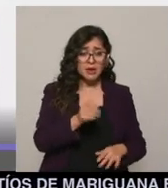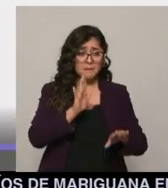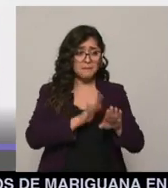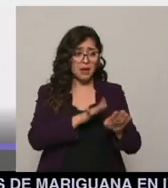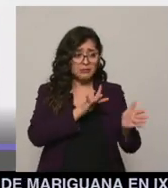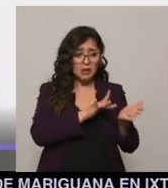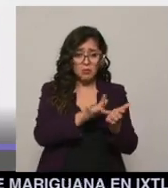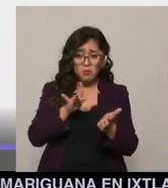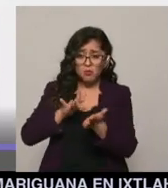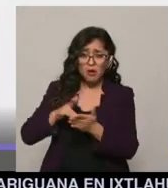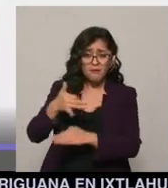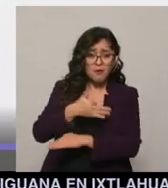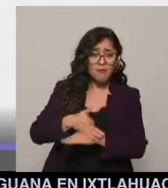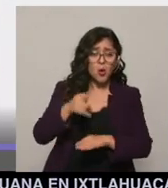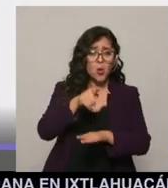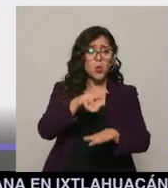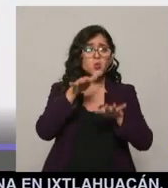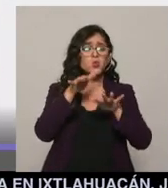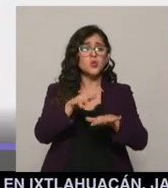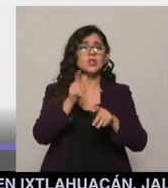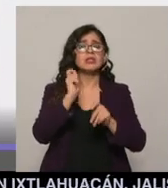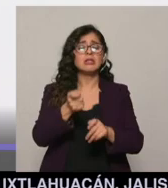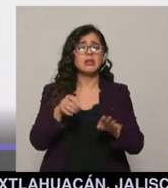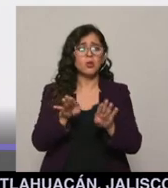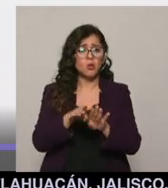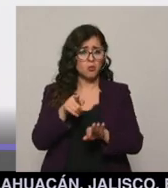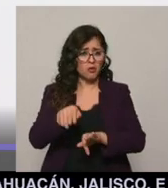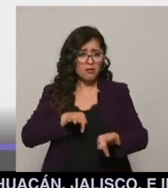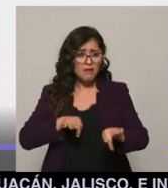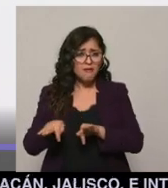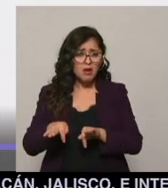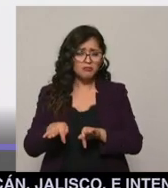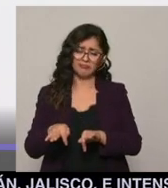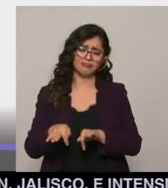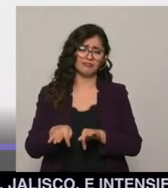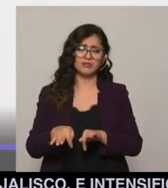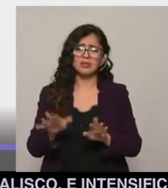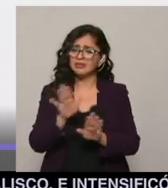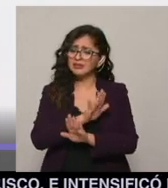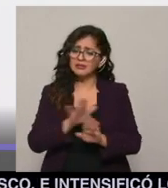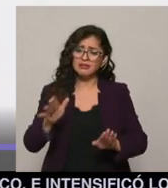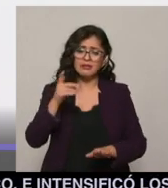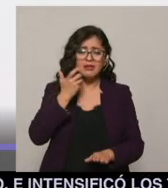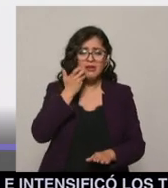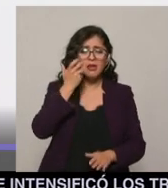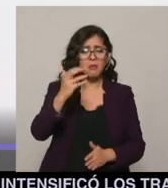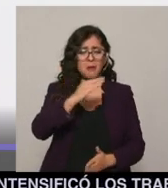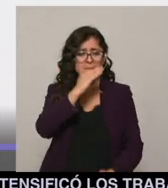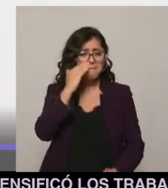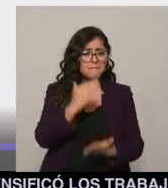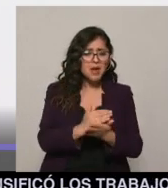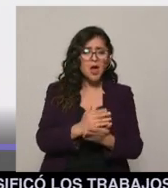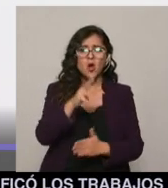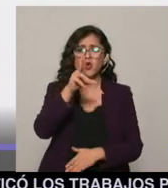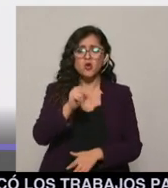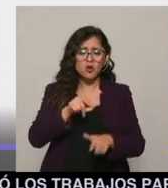que hacemos, no. El tema es que se acabe, que pare, que ya no tengamos que estar contando